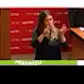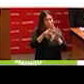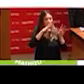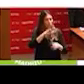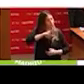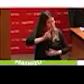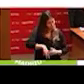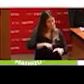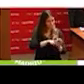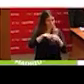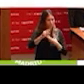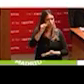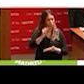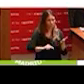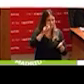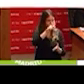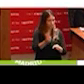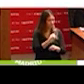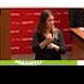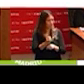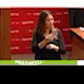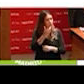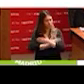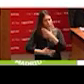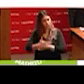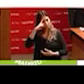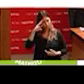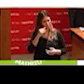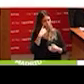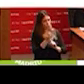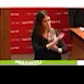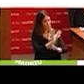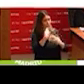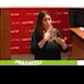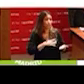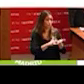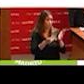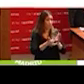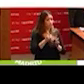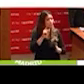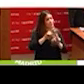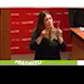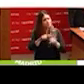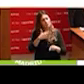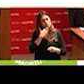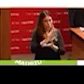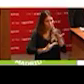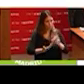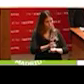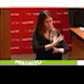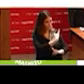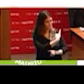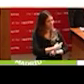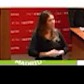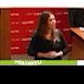actualmente han contratado trabajadores con con discapacidad intelectual a través del proyecto y empresas que colaboran con